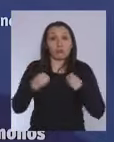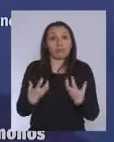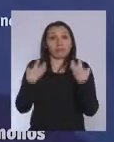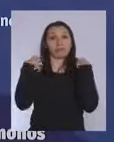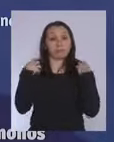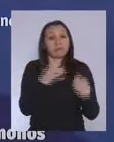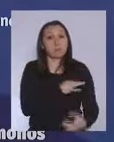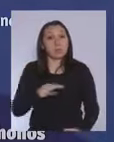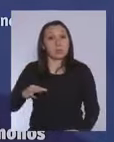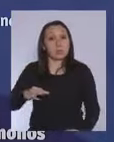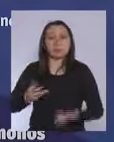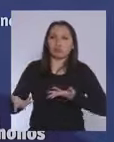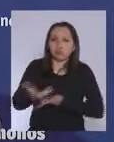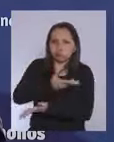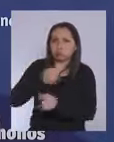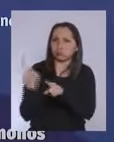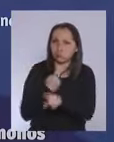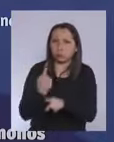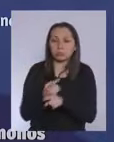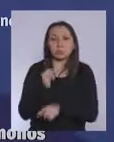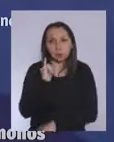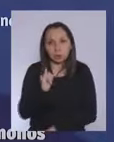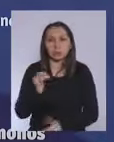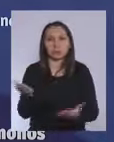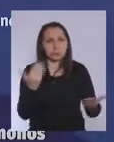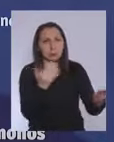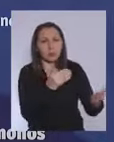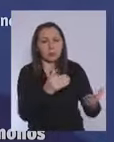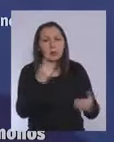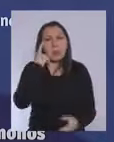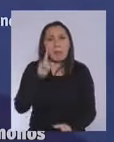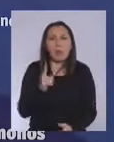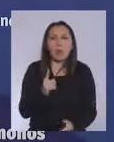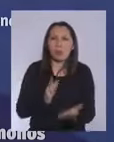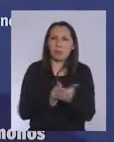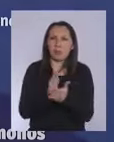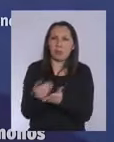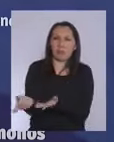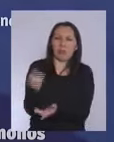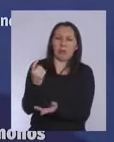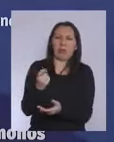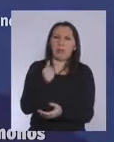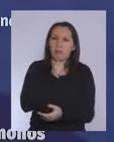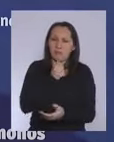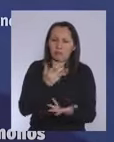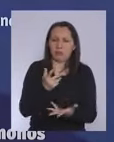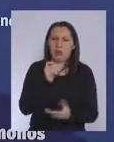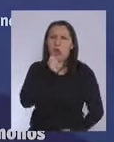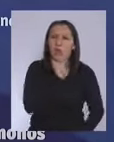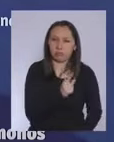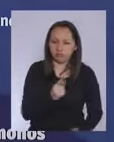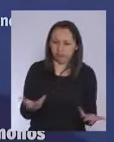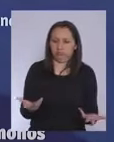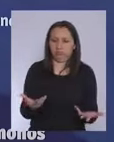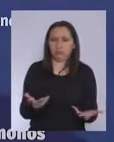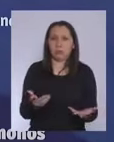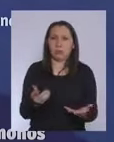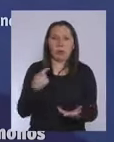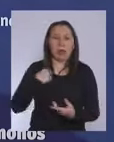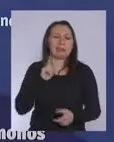asume como ministro dialogante y convocante pero cuando ya se llega a estos límites de acusar de que